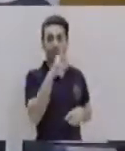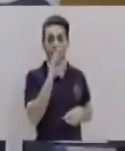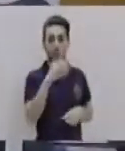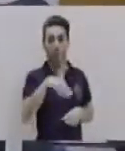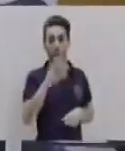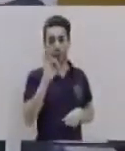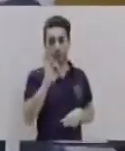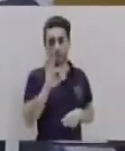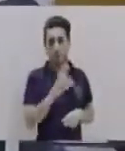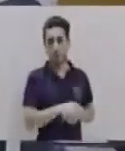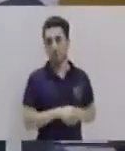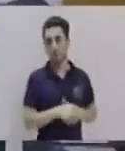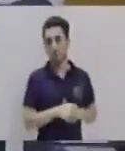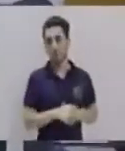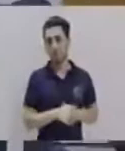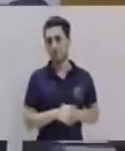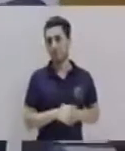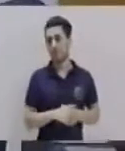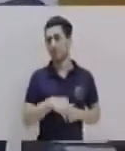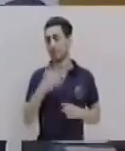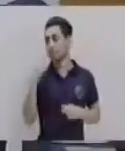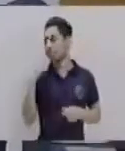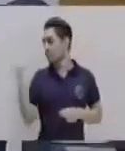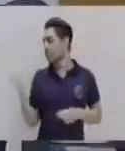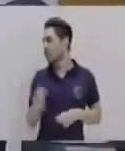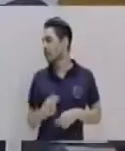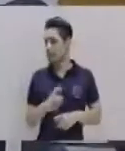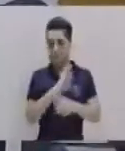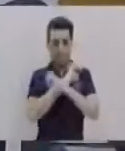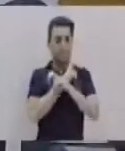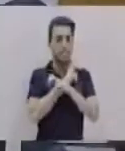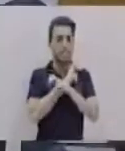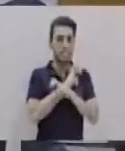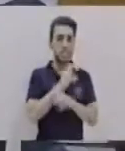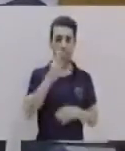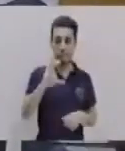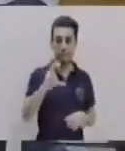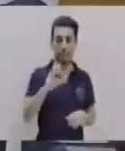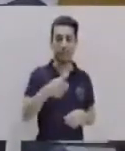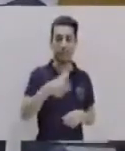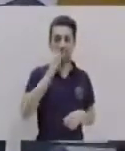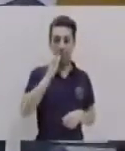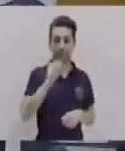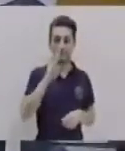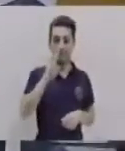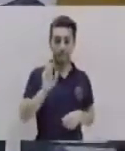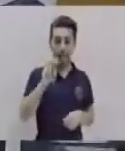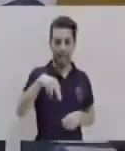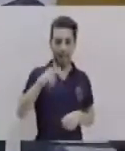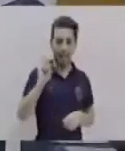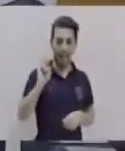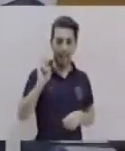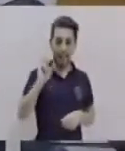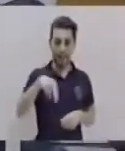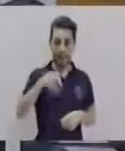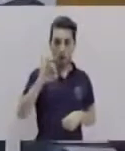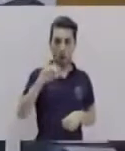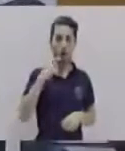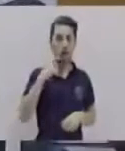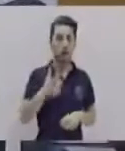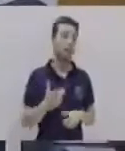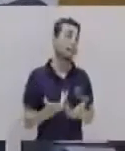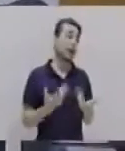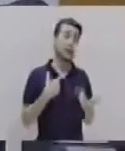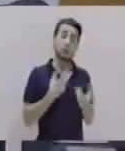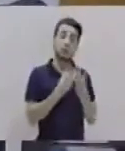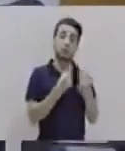una vida juntos. Y el veneno tiene dos significados. Uno, que era la solución que ellos habían encontrado